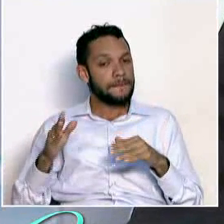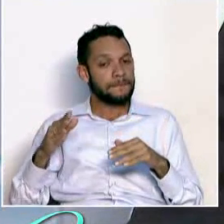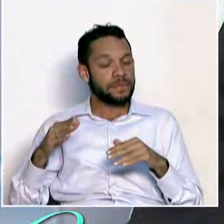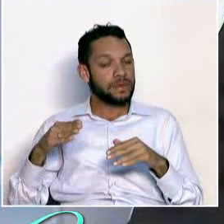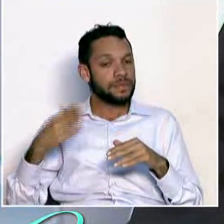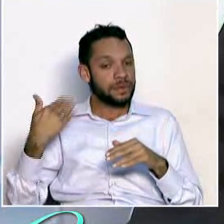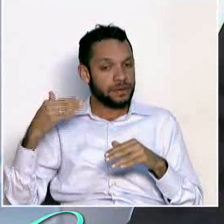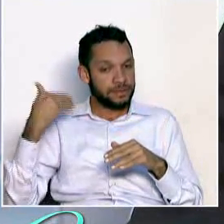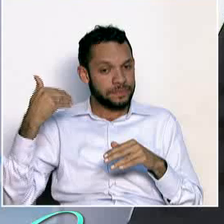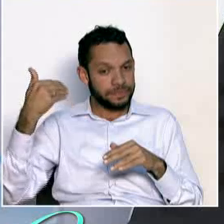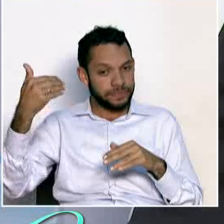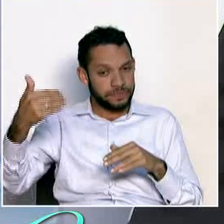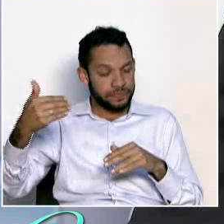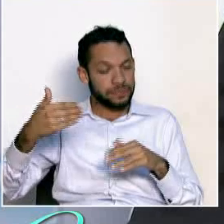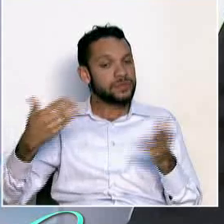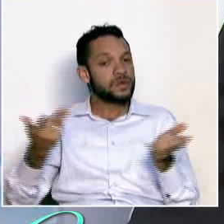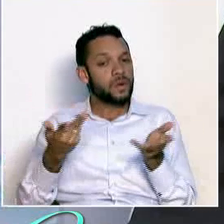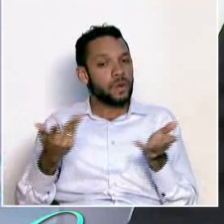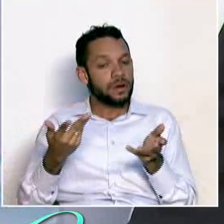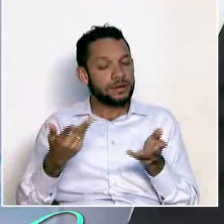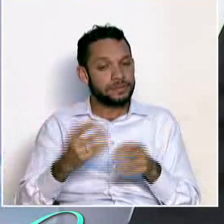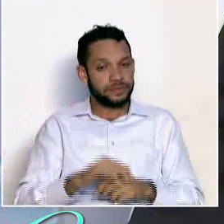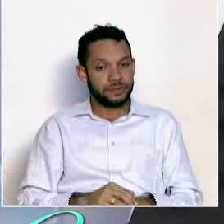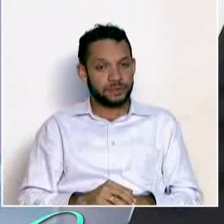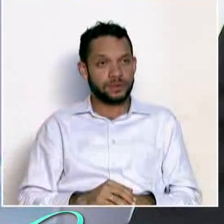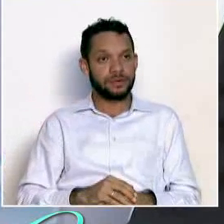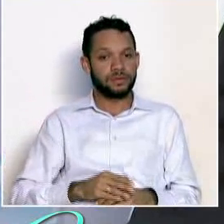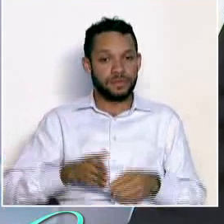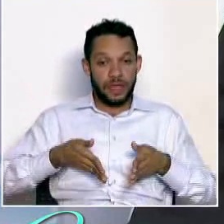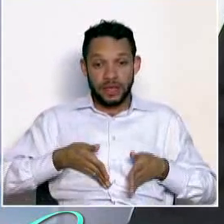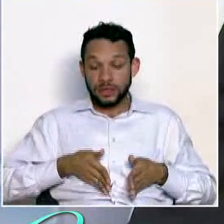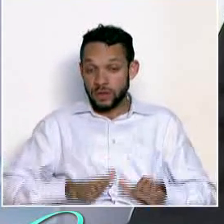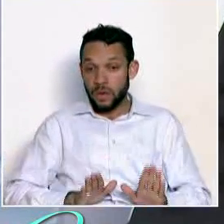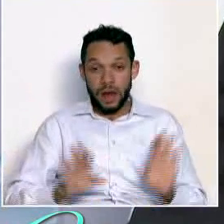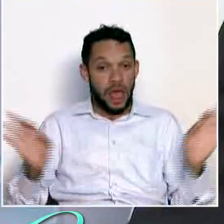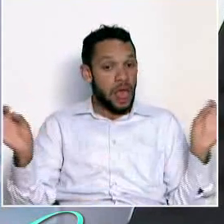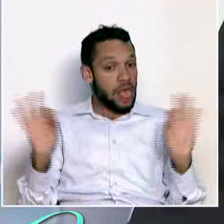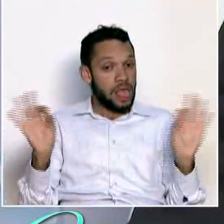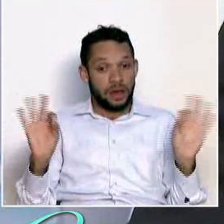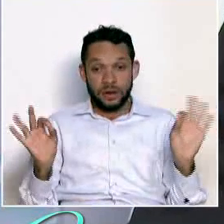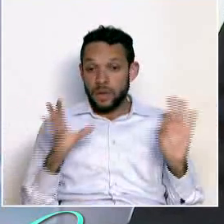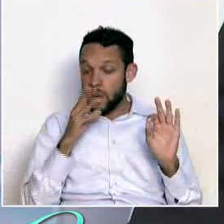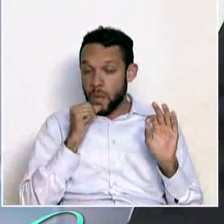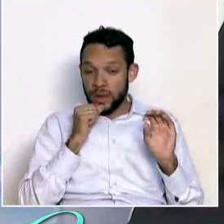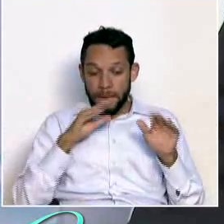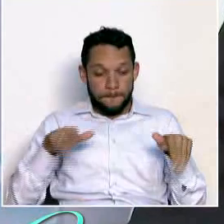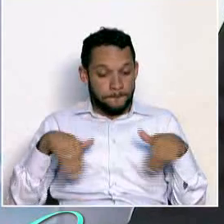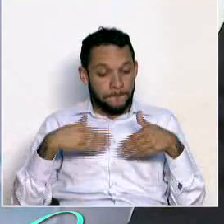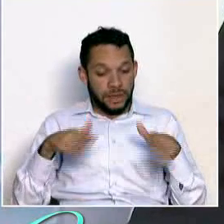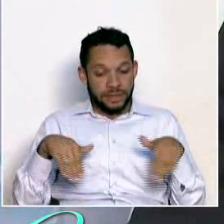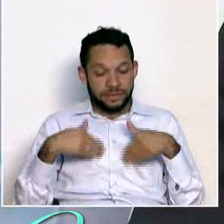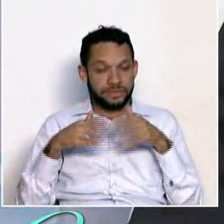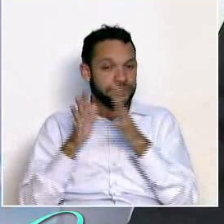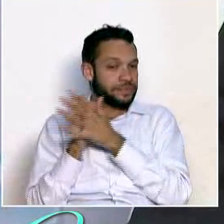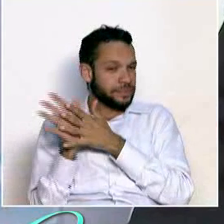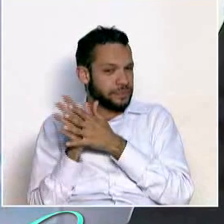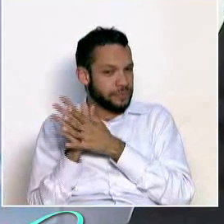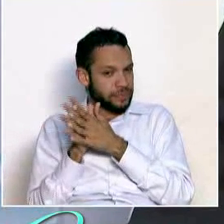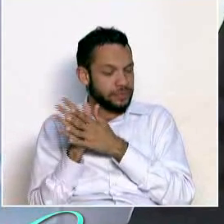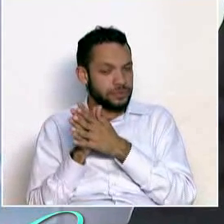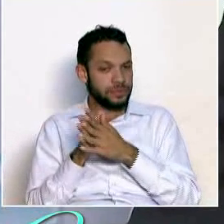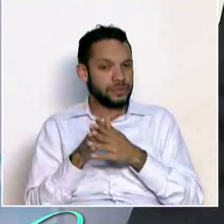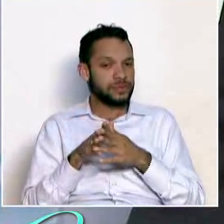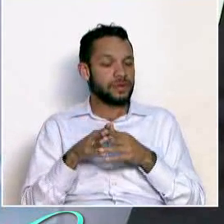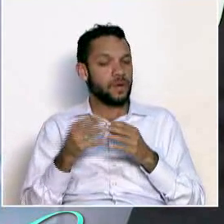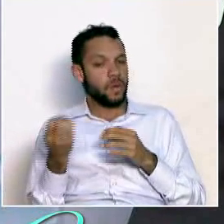regresar a la etapa en que aún no habías nacido. Vas a escuchar mi voz contar